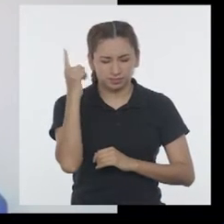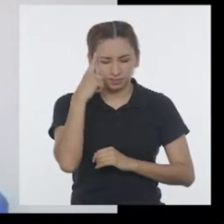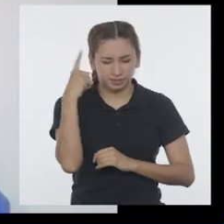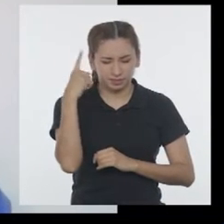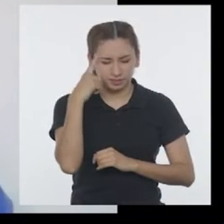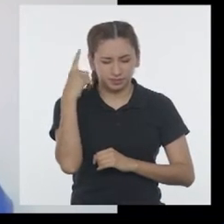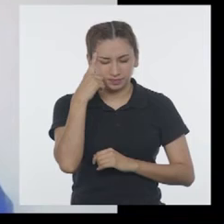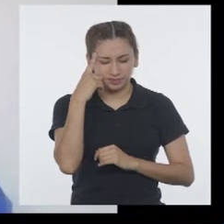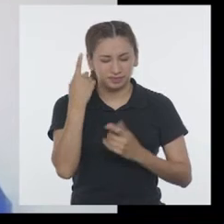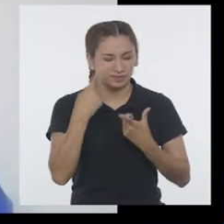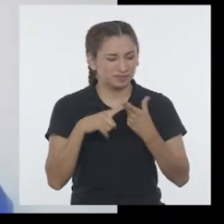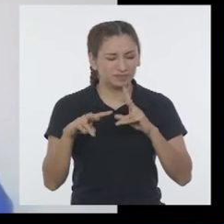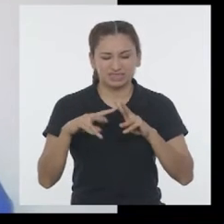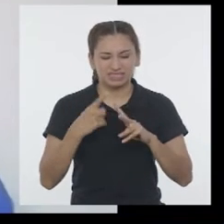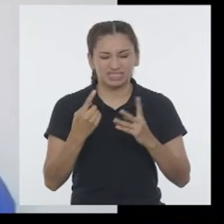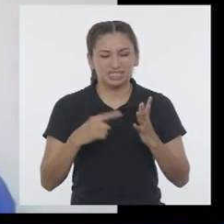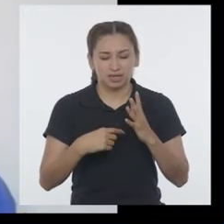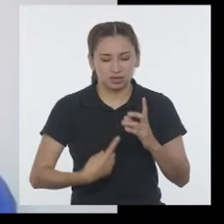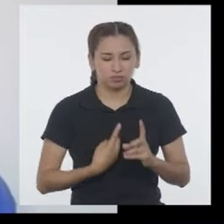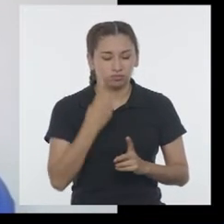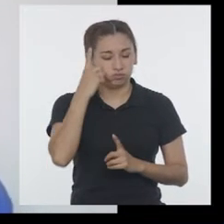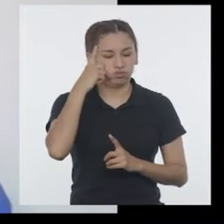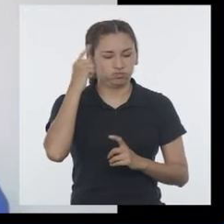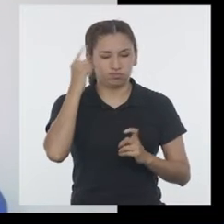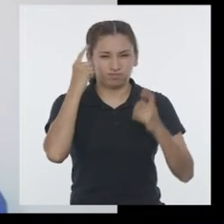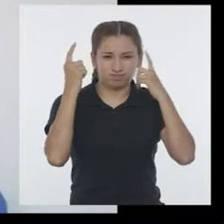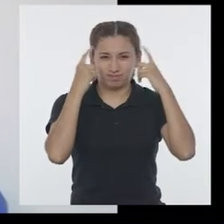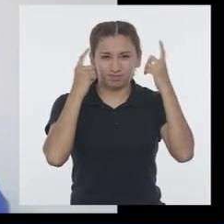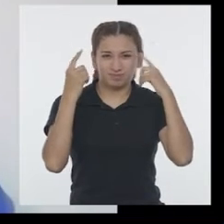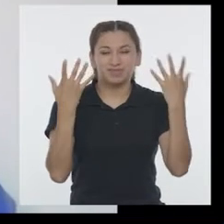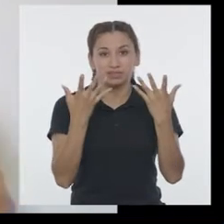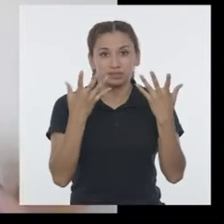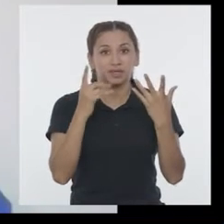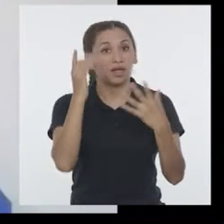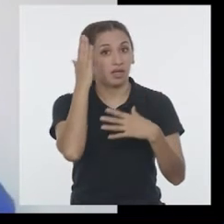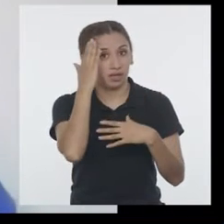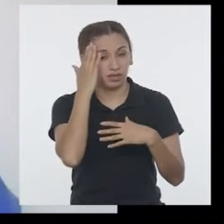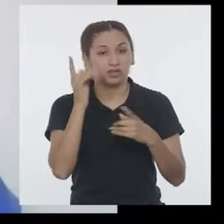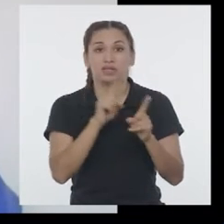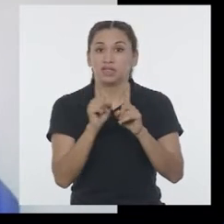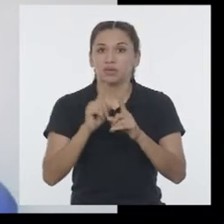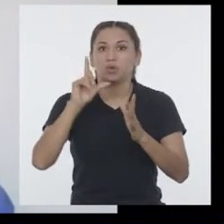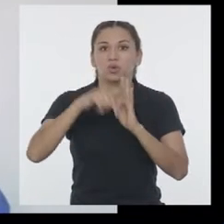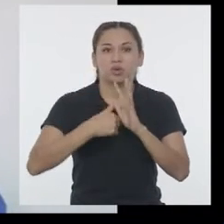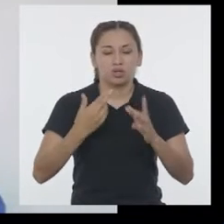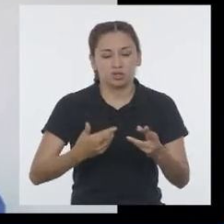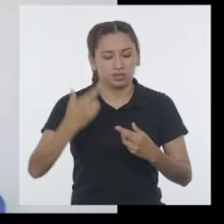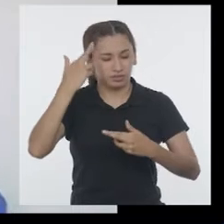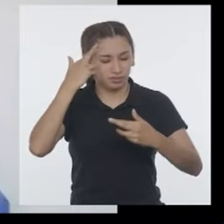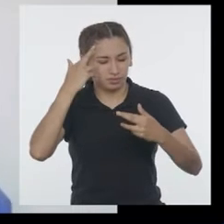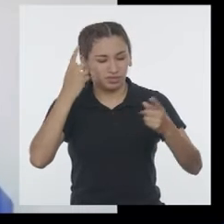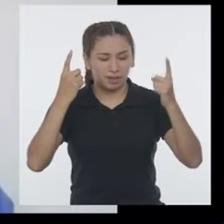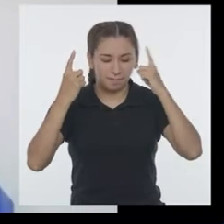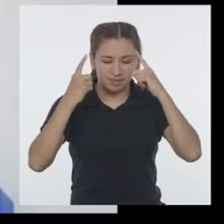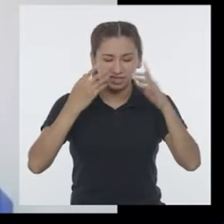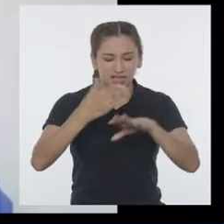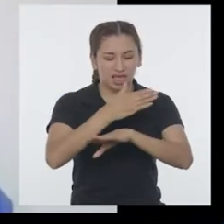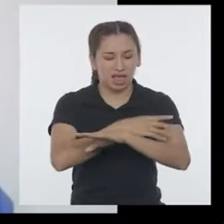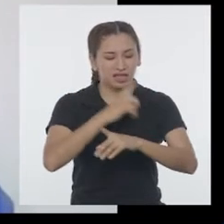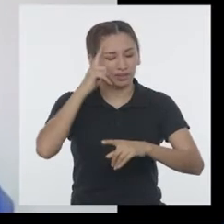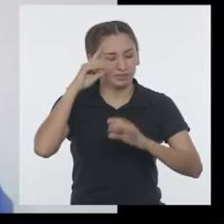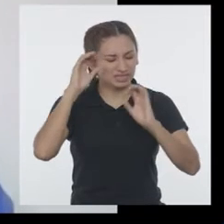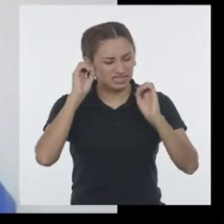los pensamientos que se generan a partir de estas emociones. Después, podemos repensar nuestra respuesta